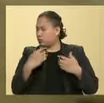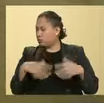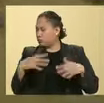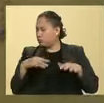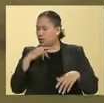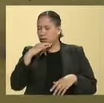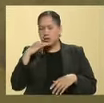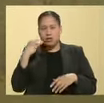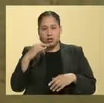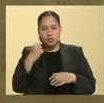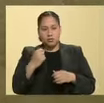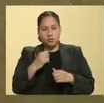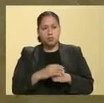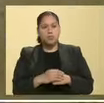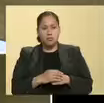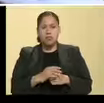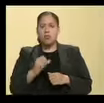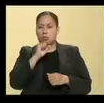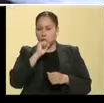ese chile. No, está muy.